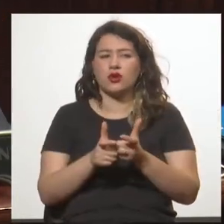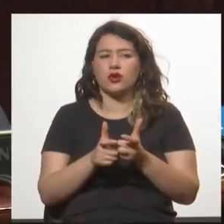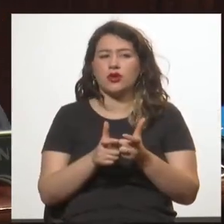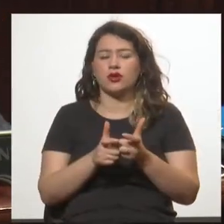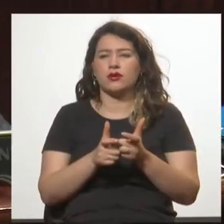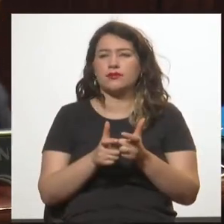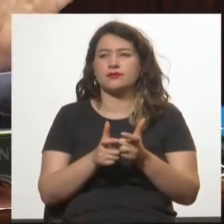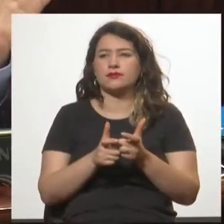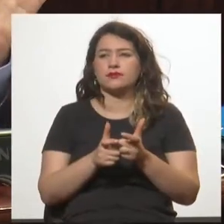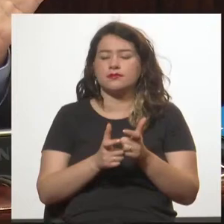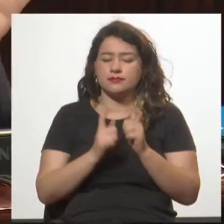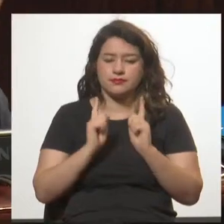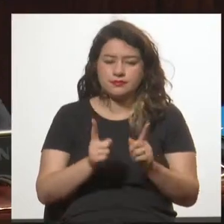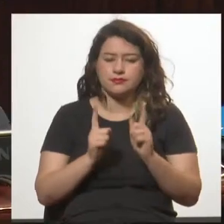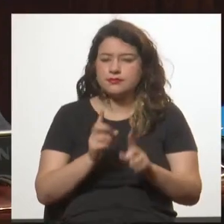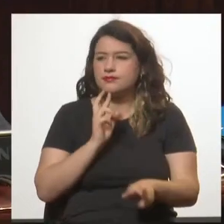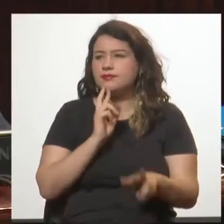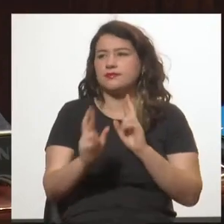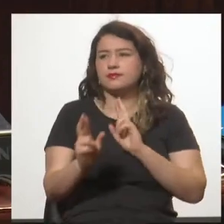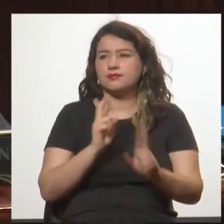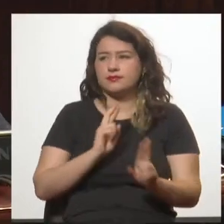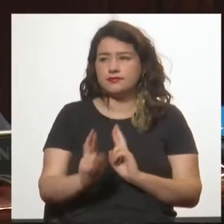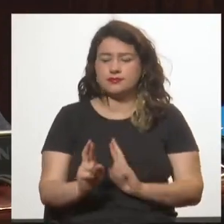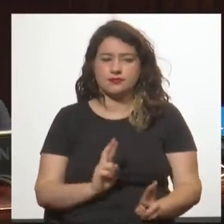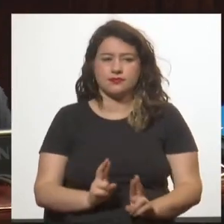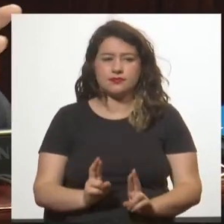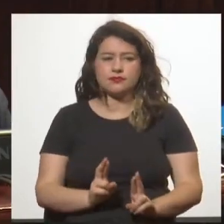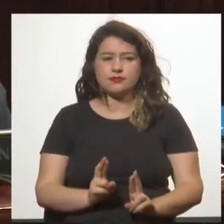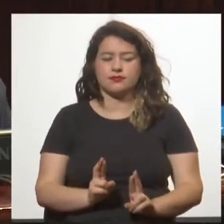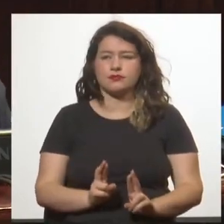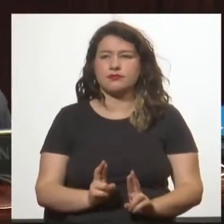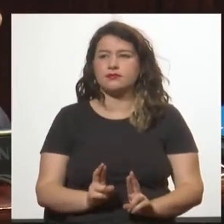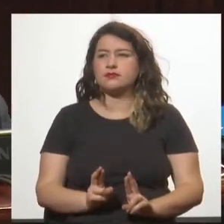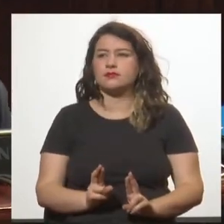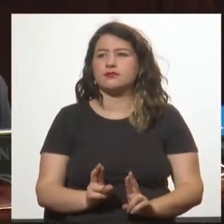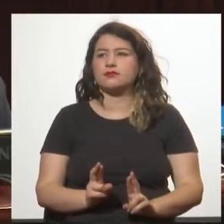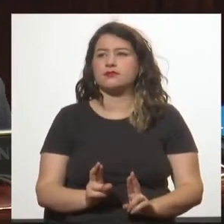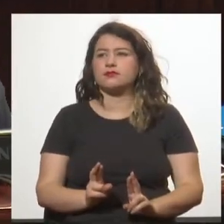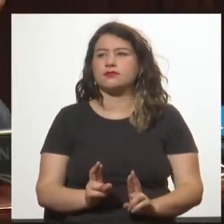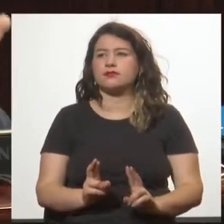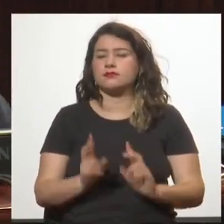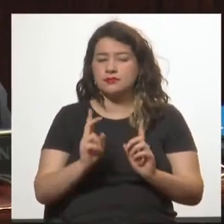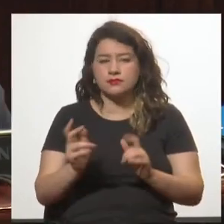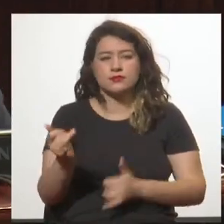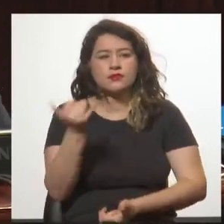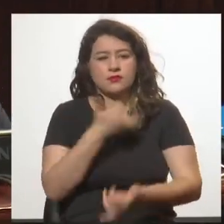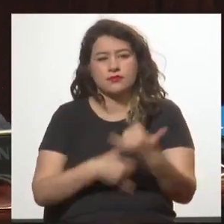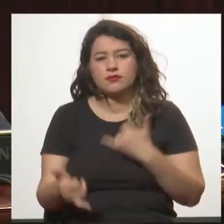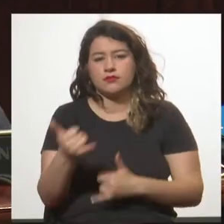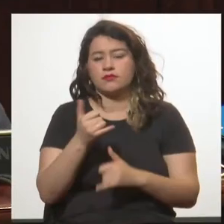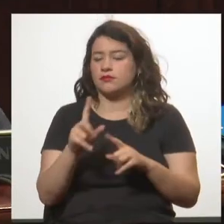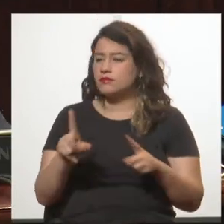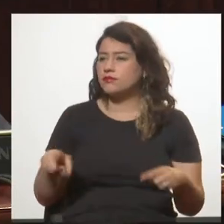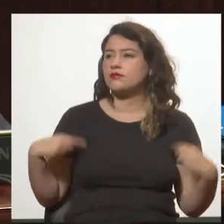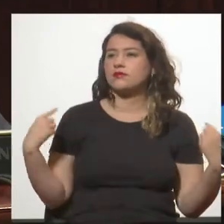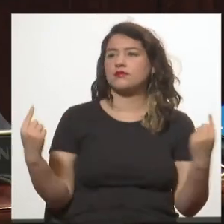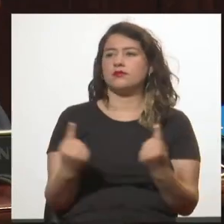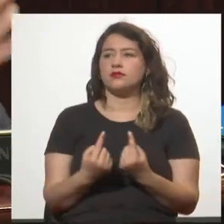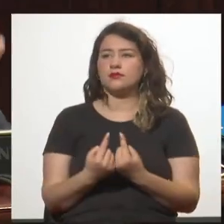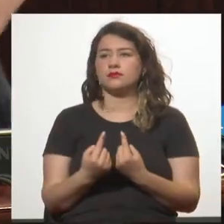que tendrá los mismos resultados que iba a tener poner en consideración y en información del cuerpo